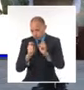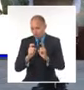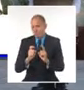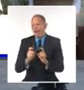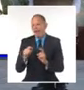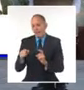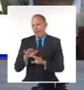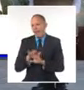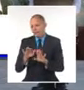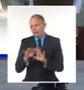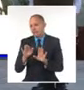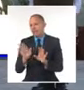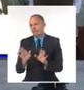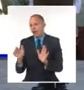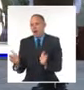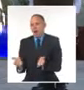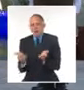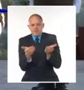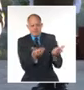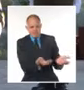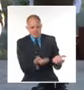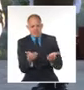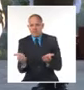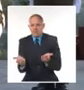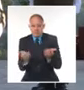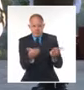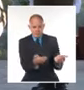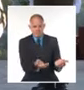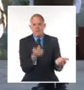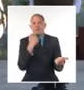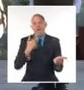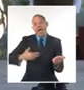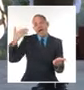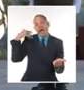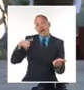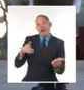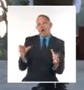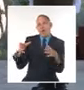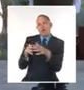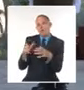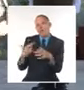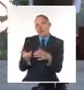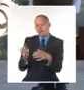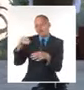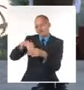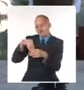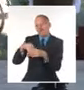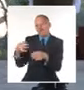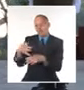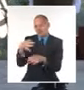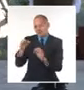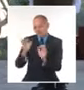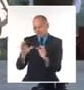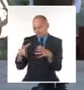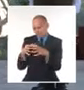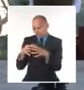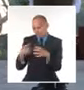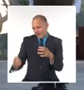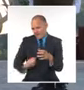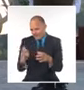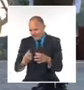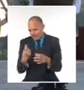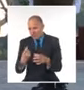formaron parte de las columnas del Tercer Frente Oriental Mario Muñoz. Regresan para